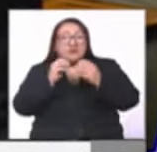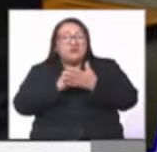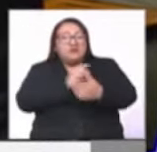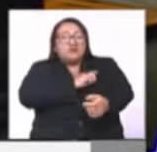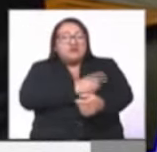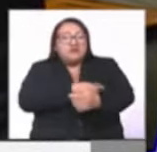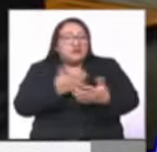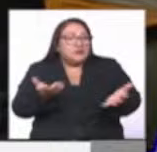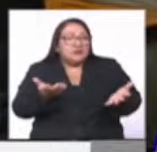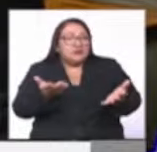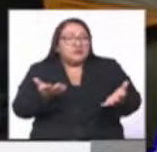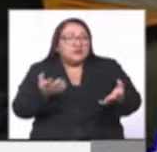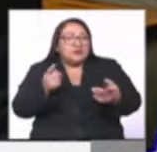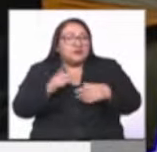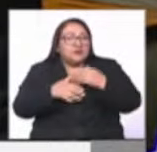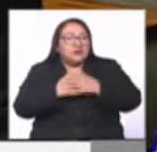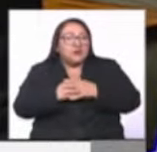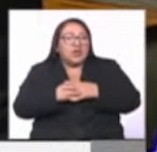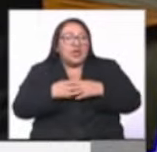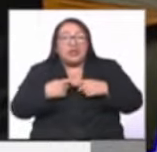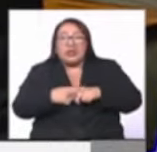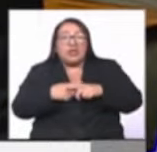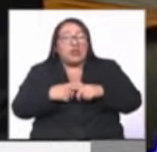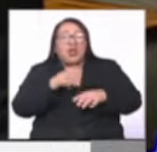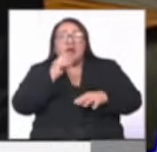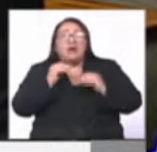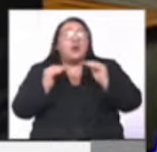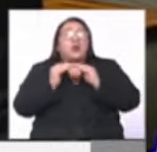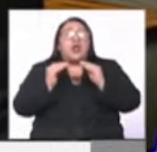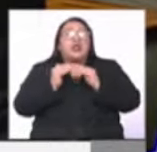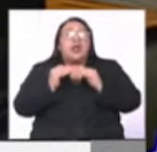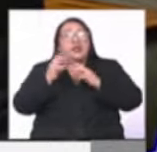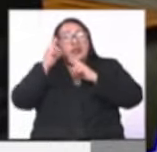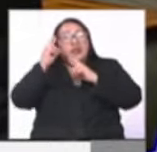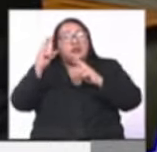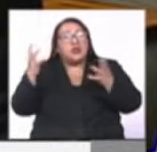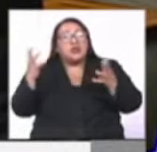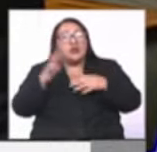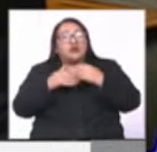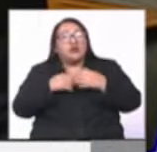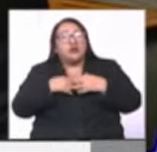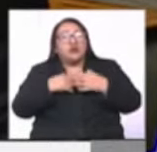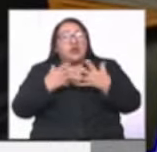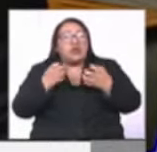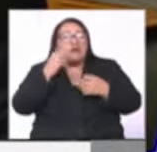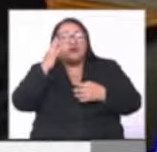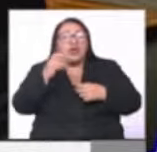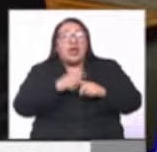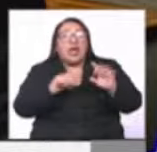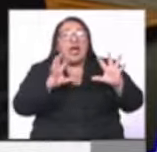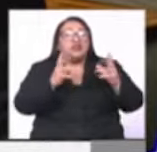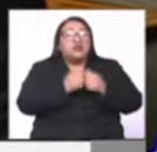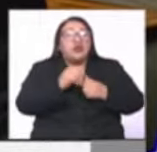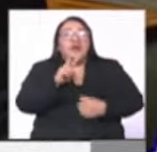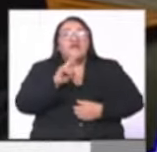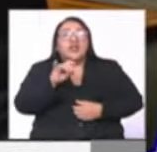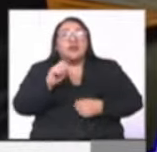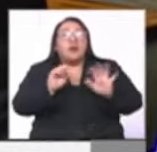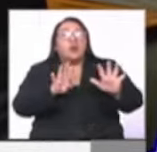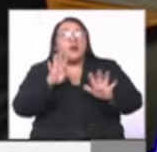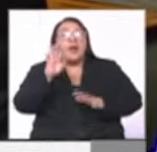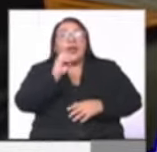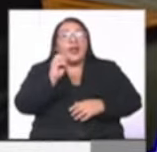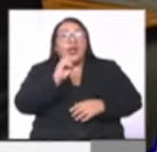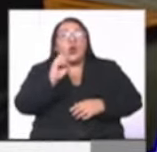fortaleza son las de las tejedoras que abogan por igualdad democracia y esperanza es la asociación de víctimas del 9 de enero en